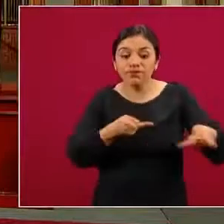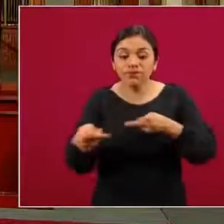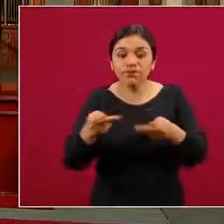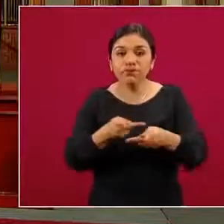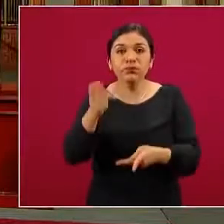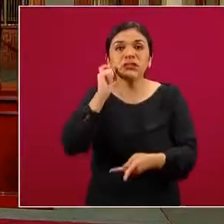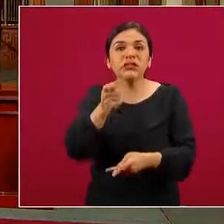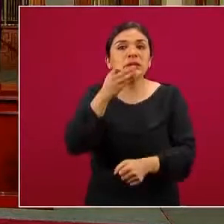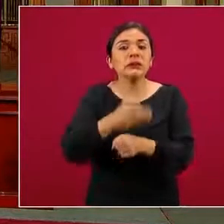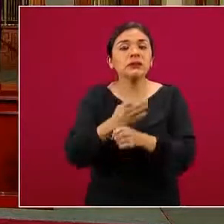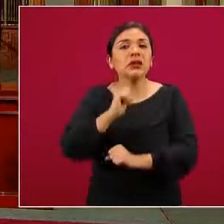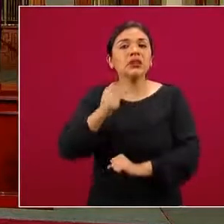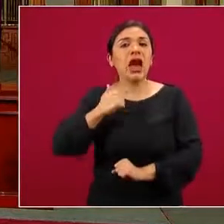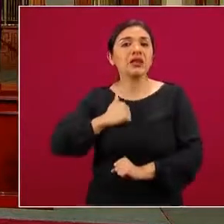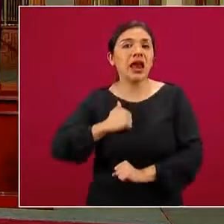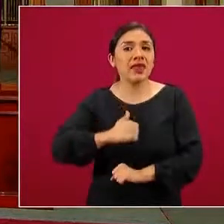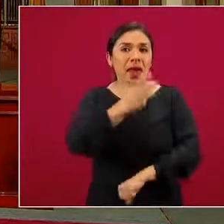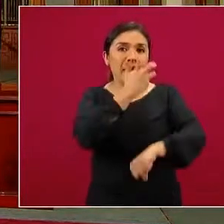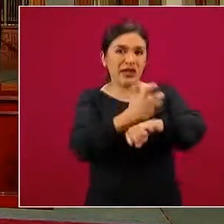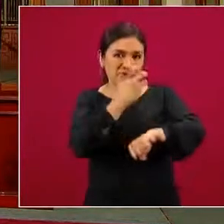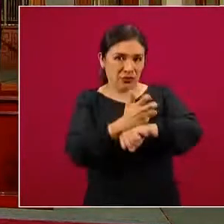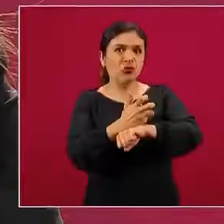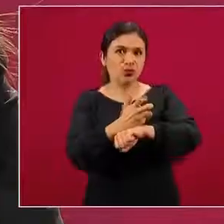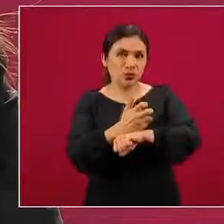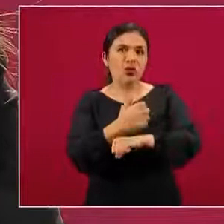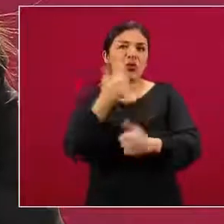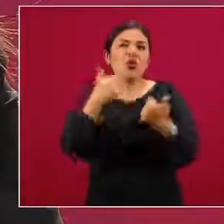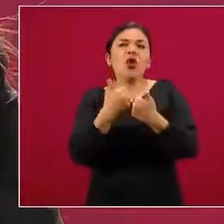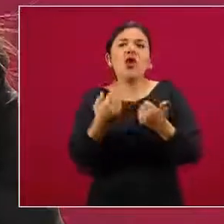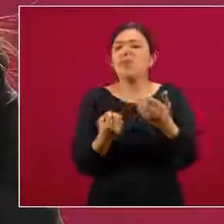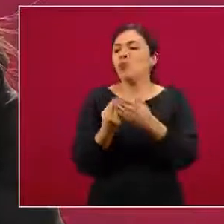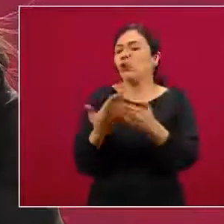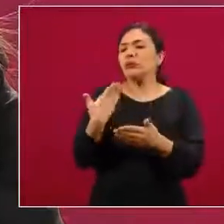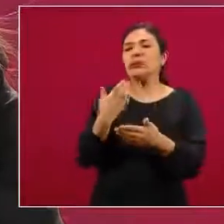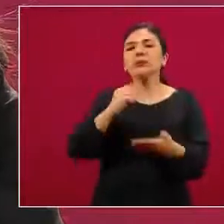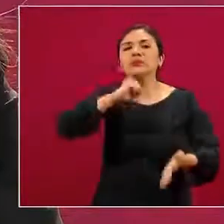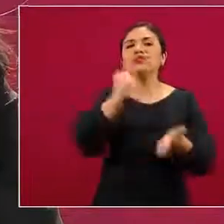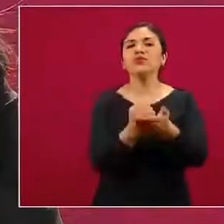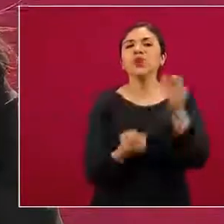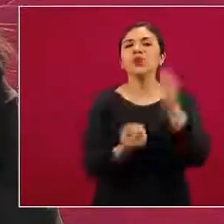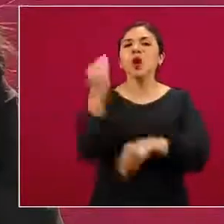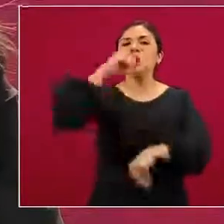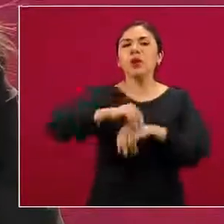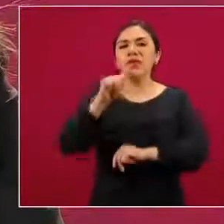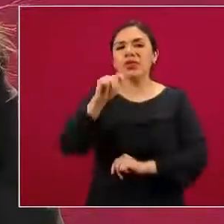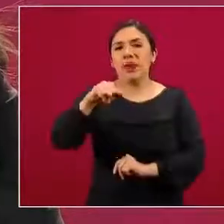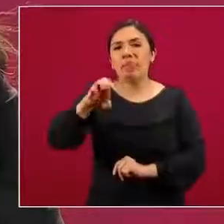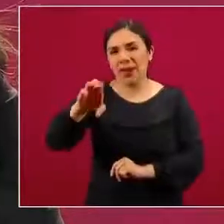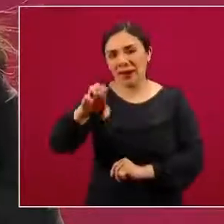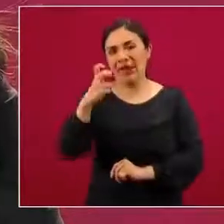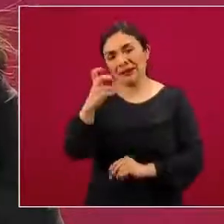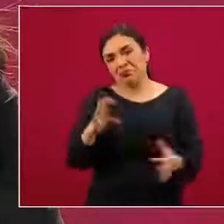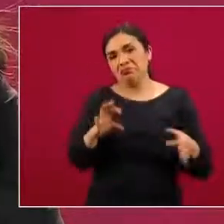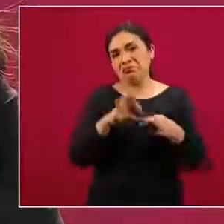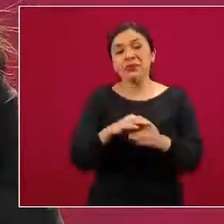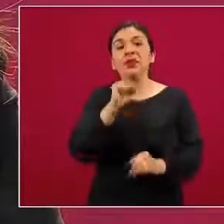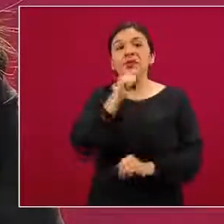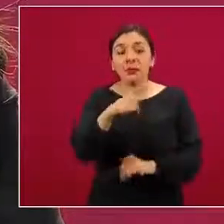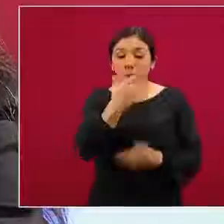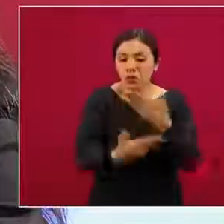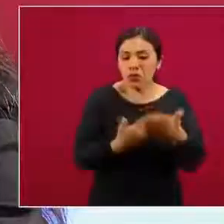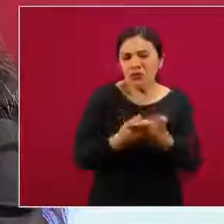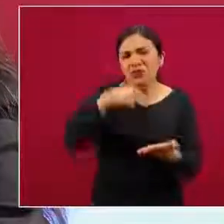de Canadá y Estados Unidos en el marco de la entrada de vigor del T-MEC. Es también una